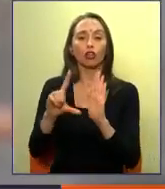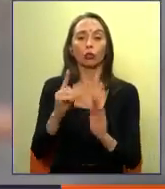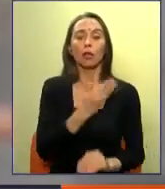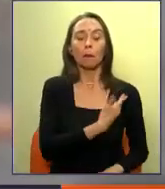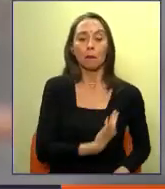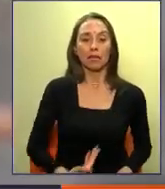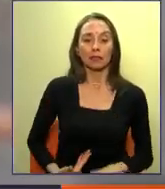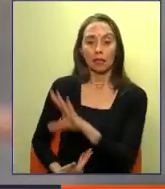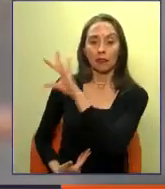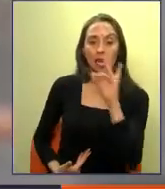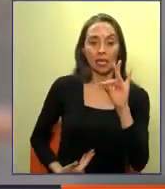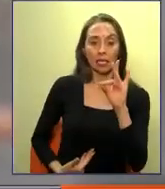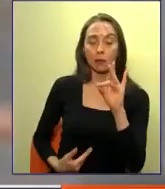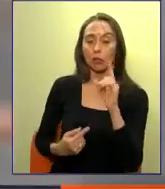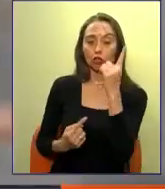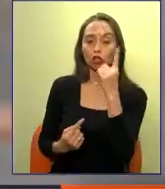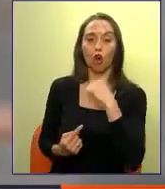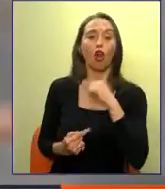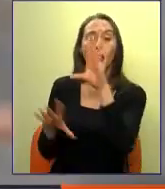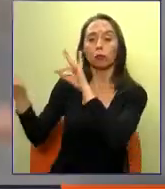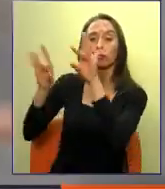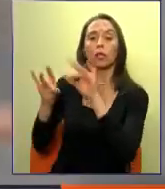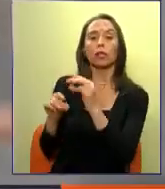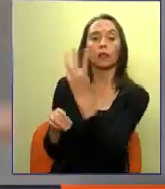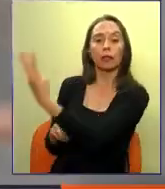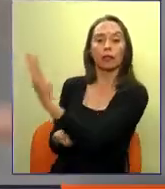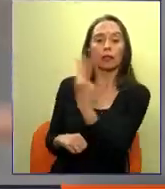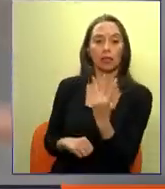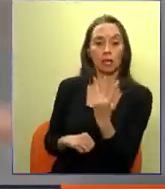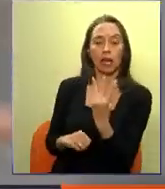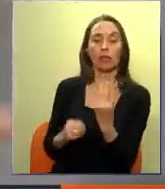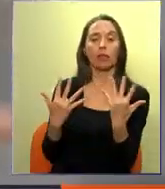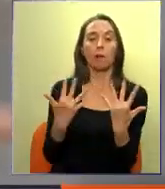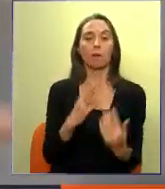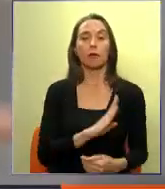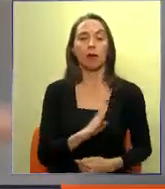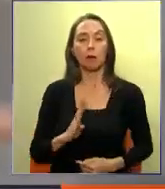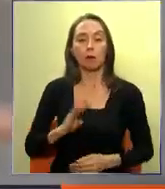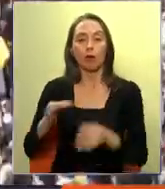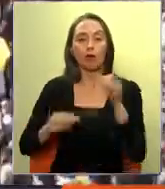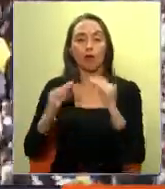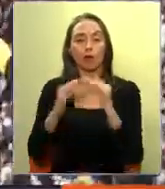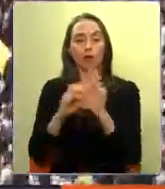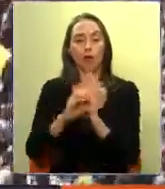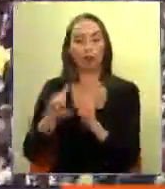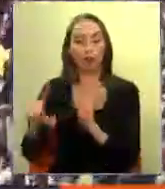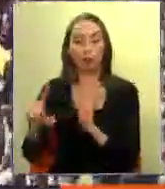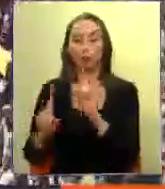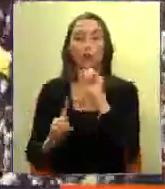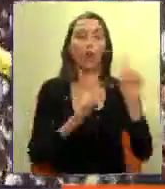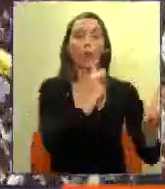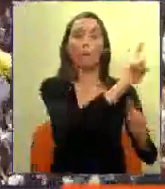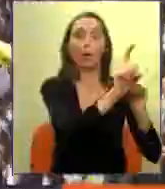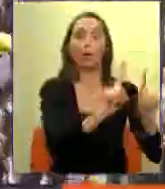solo, por sí y ante sí, sin preguntarle a nadie, a 3 de los 10 miembros del Tribunal Constitucional.